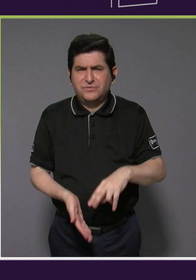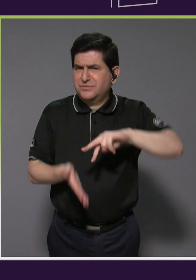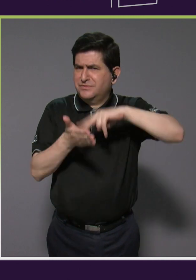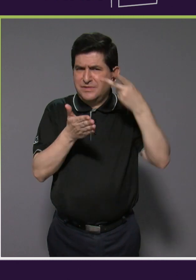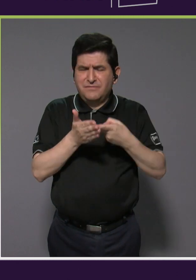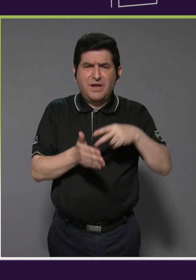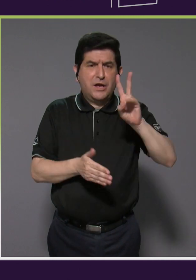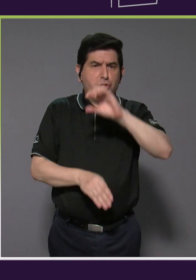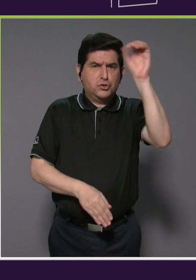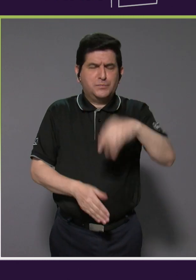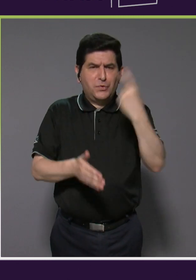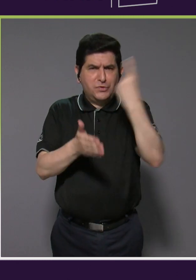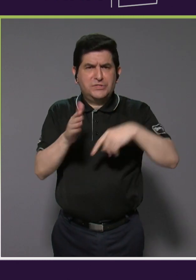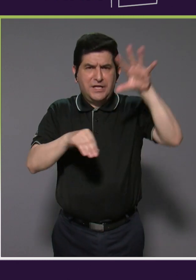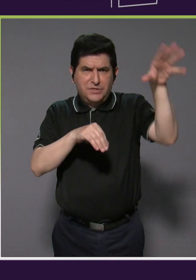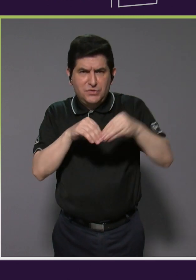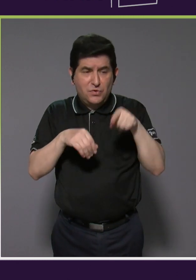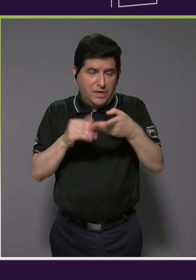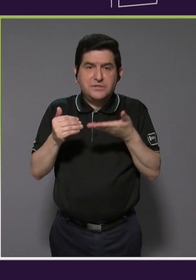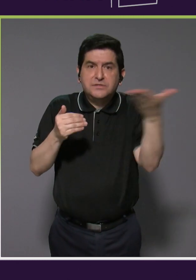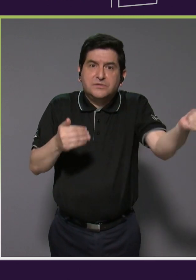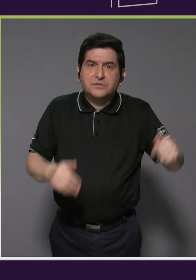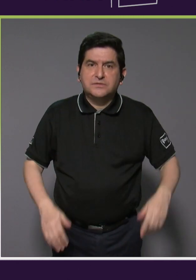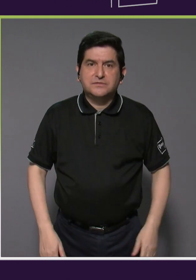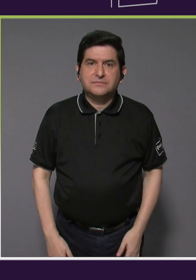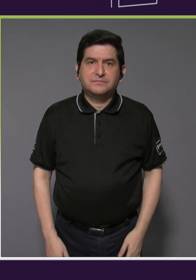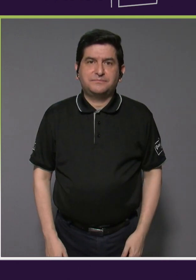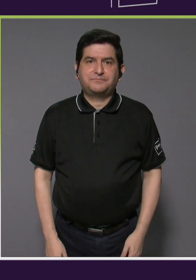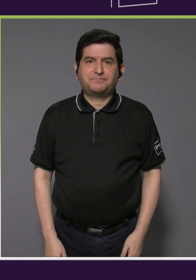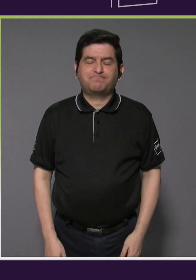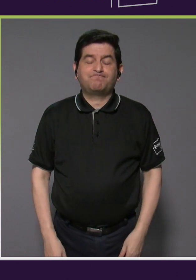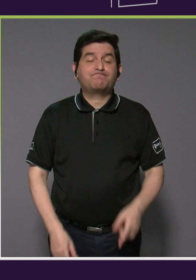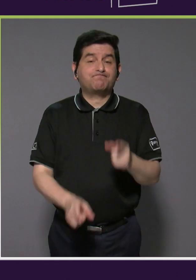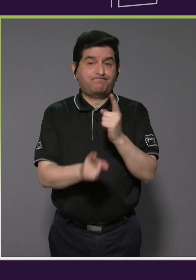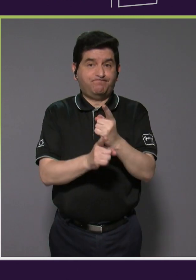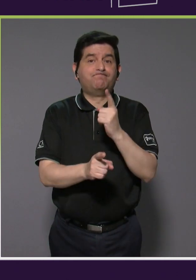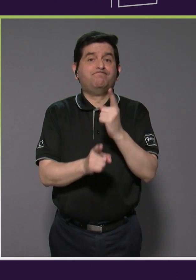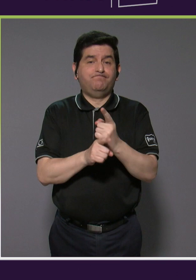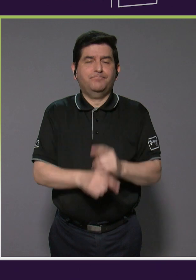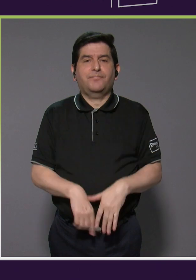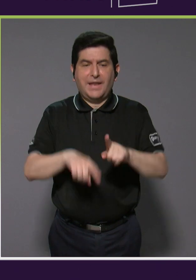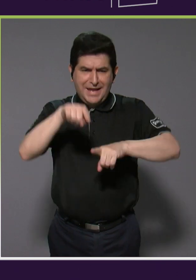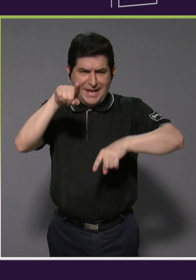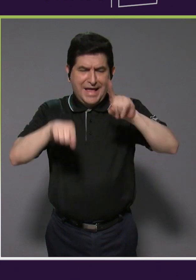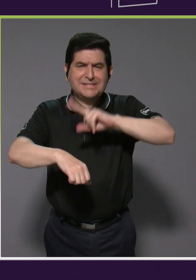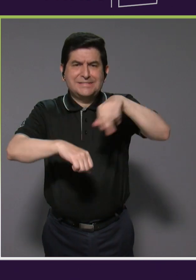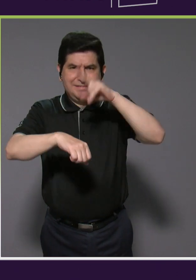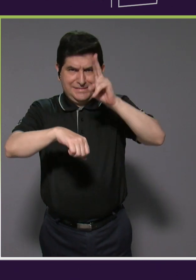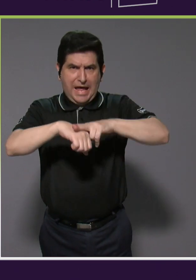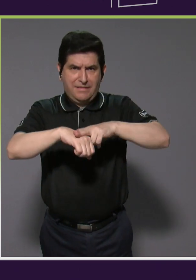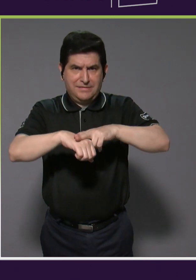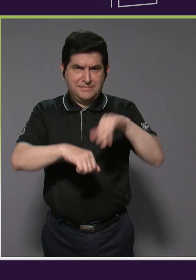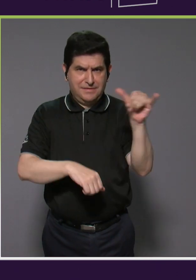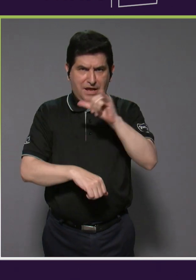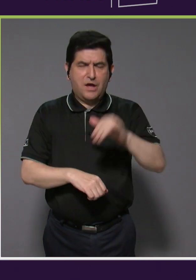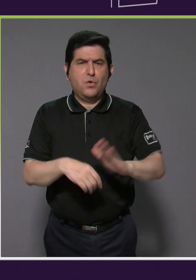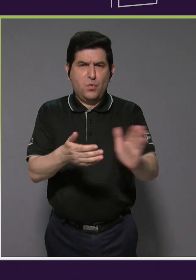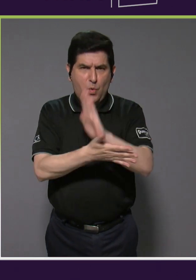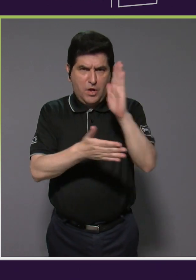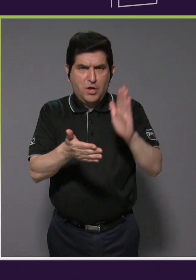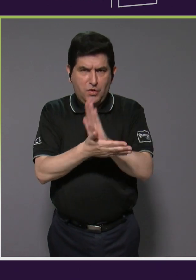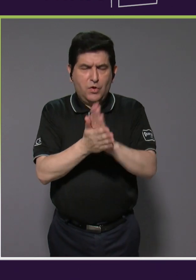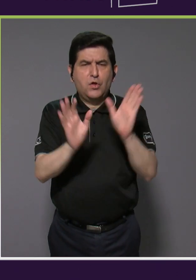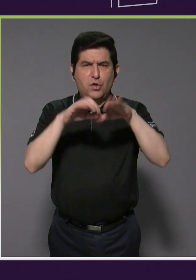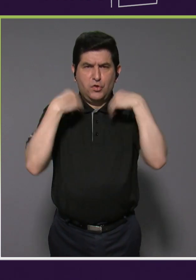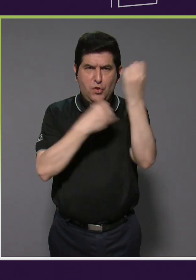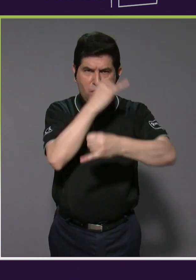haya un 2% de impuestos a estos artículos entonces? Sí, correcto. Las estadísticas nacionales y así como los documentos de